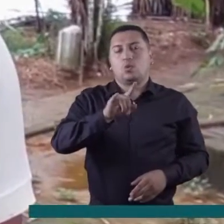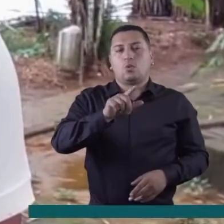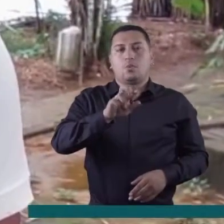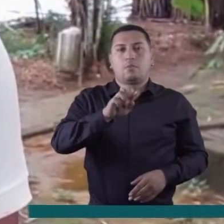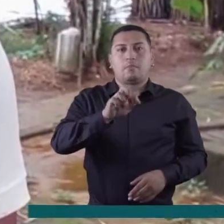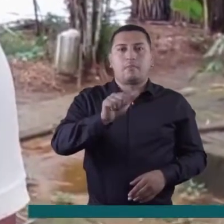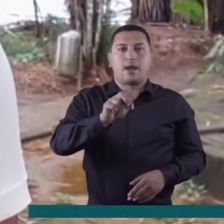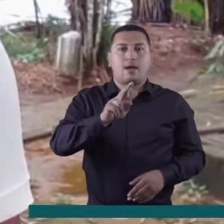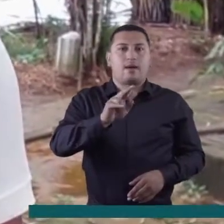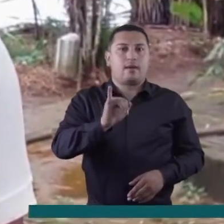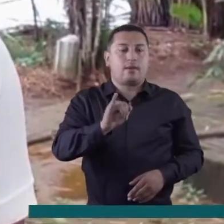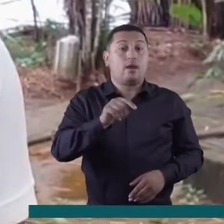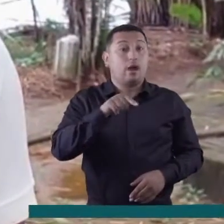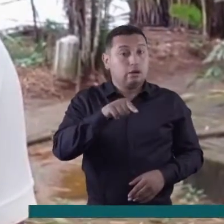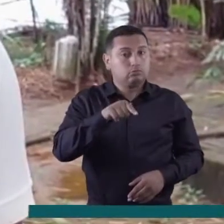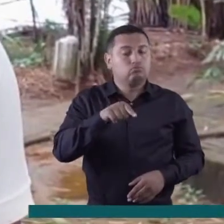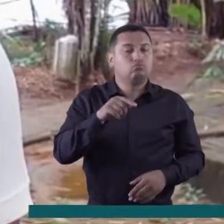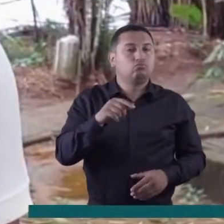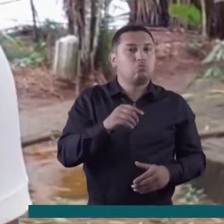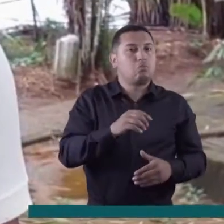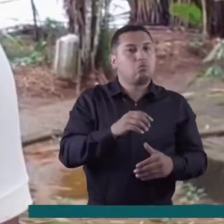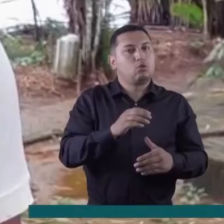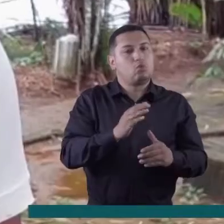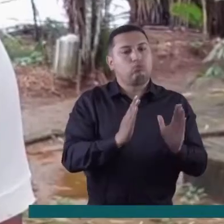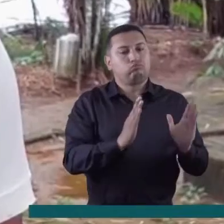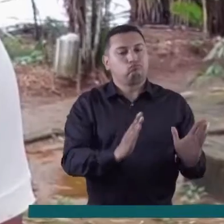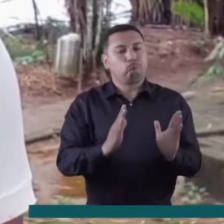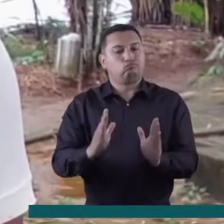tiene una programación